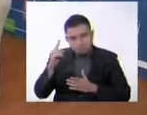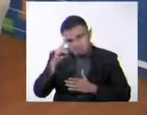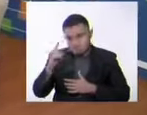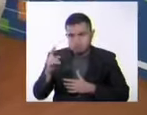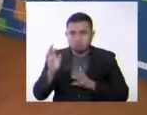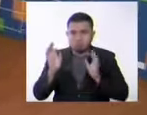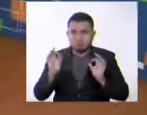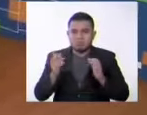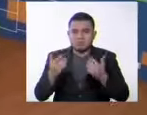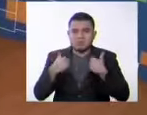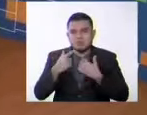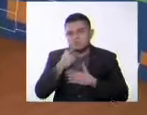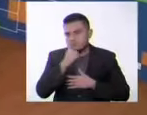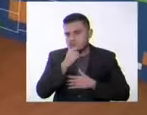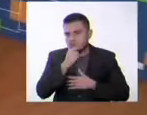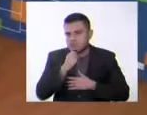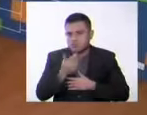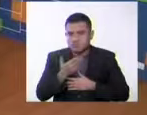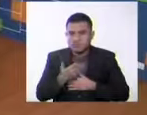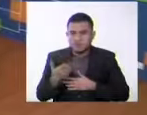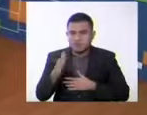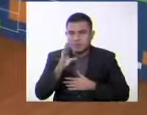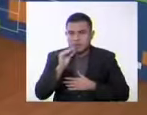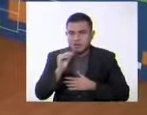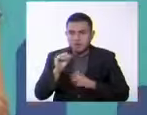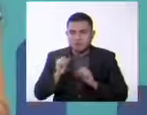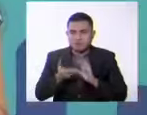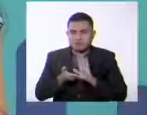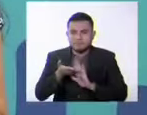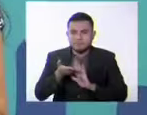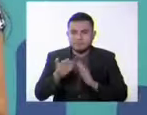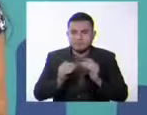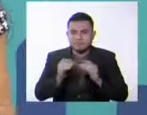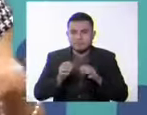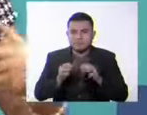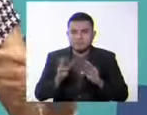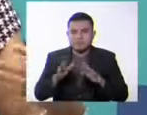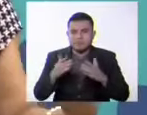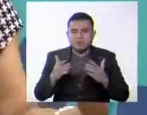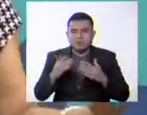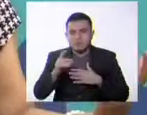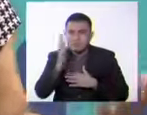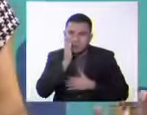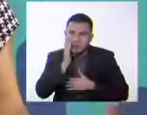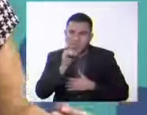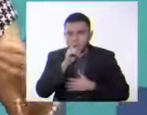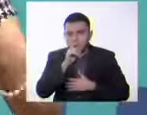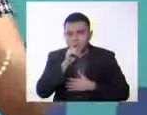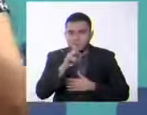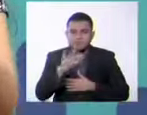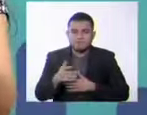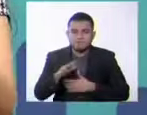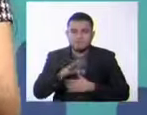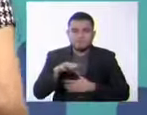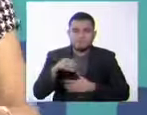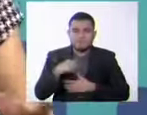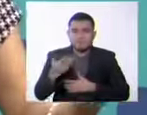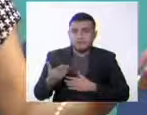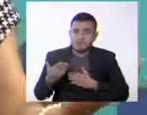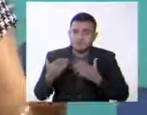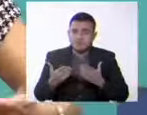si tienen dudas de alguna cosa que se habla, pueden con sus familiares, con su mamá, con su papá, los familiares a cargo, que les